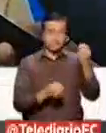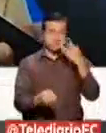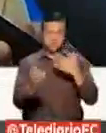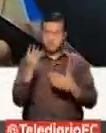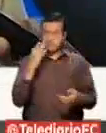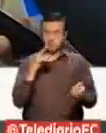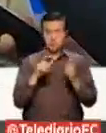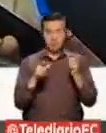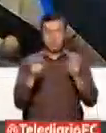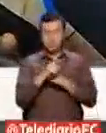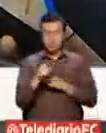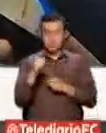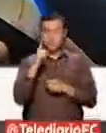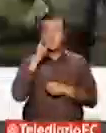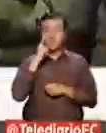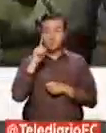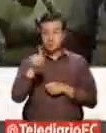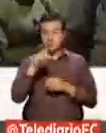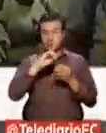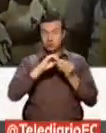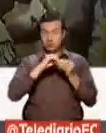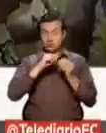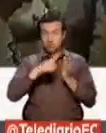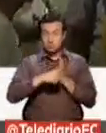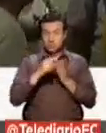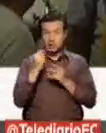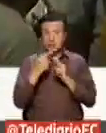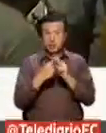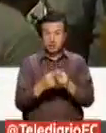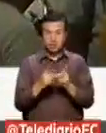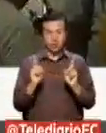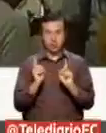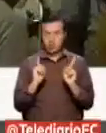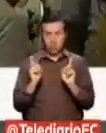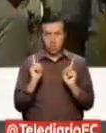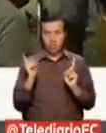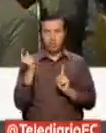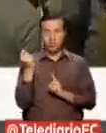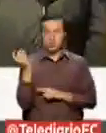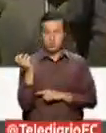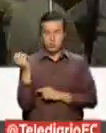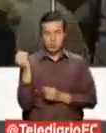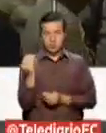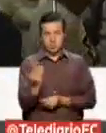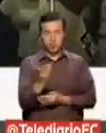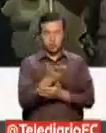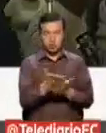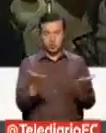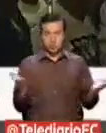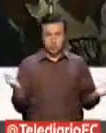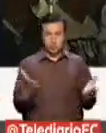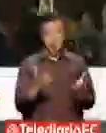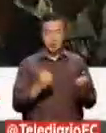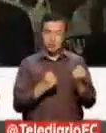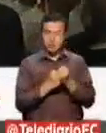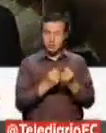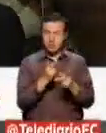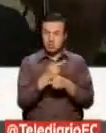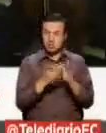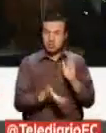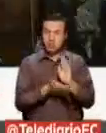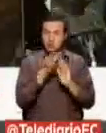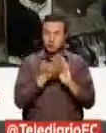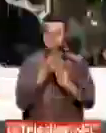los agricultores con sus números de cédula. No es un crédito, es una subvención que va directamente a incidir en